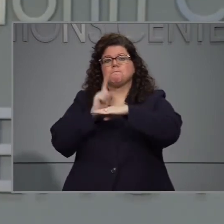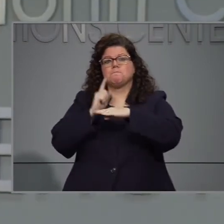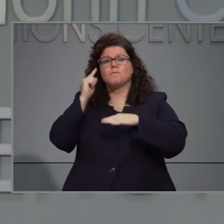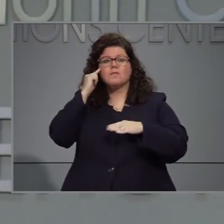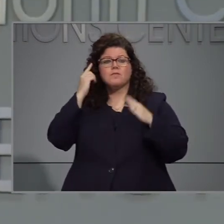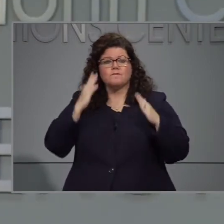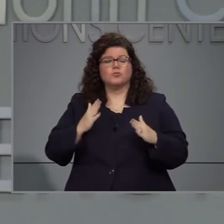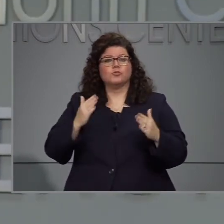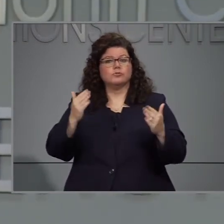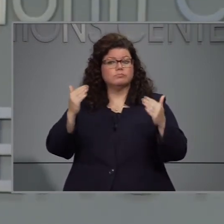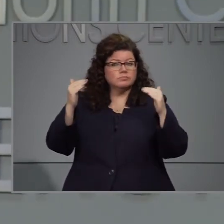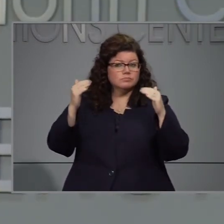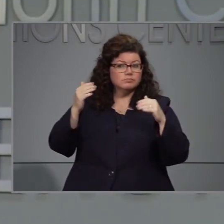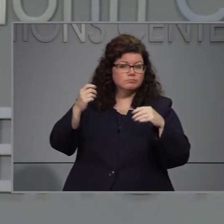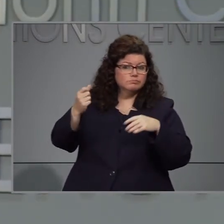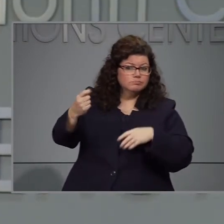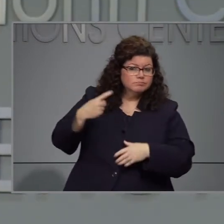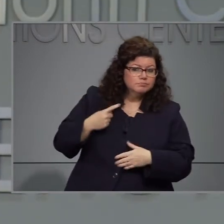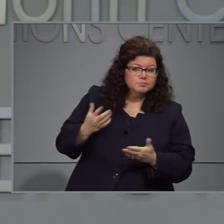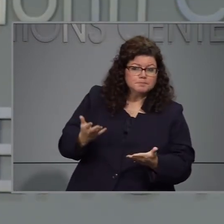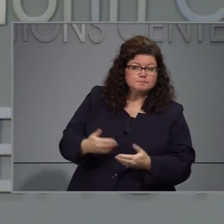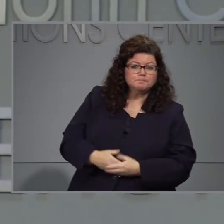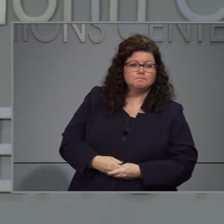La siguiente pregunta, por favor.